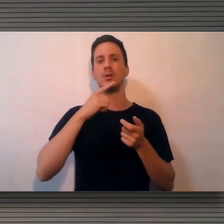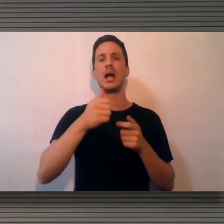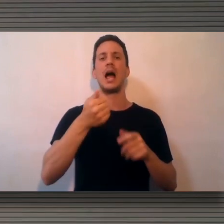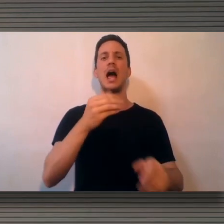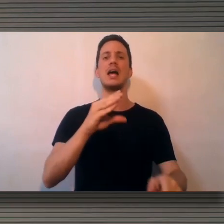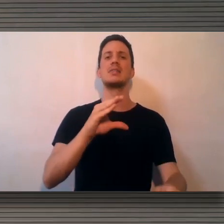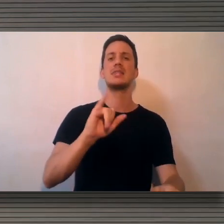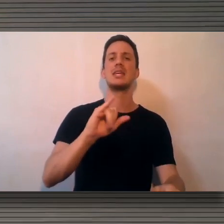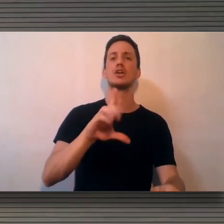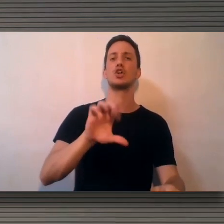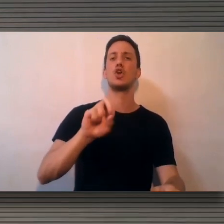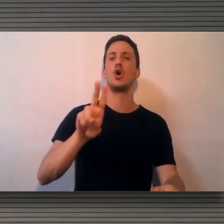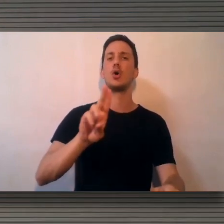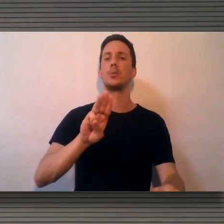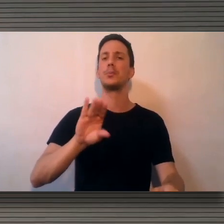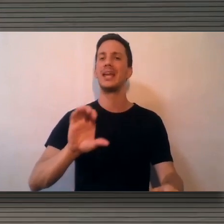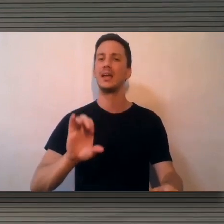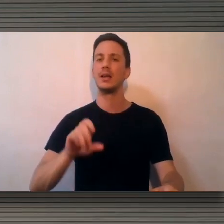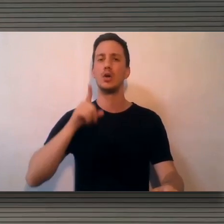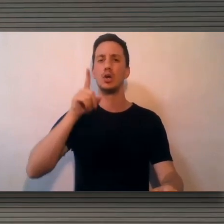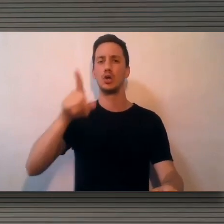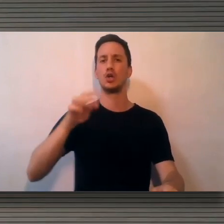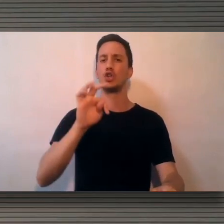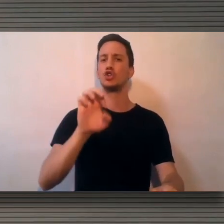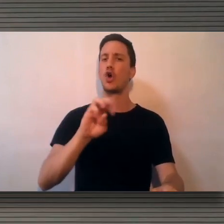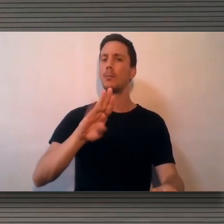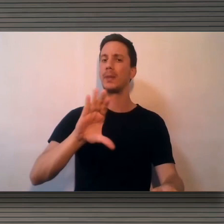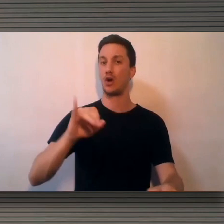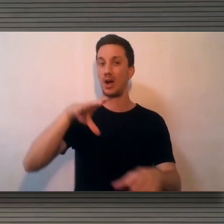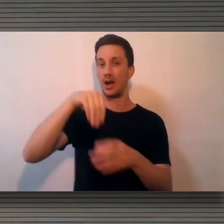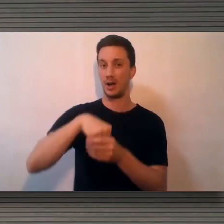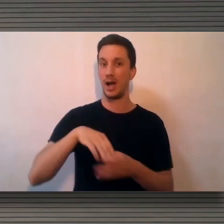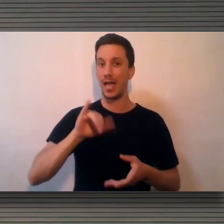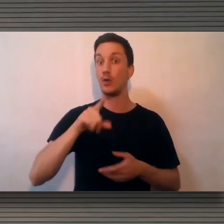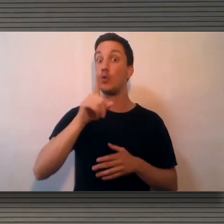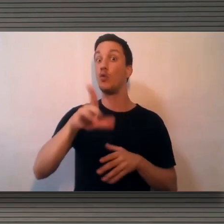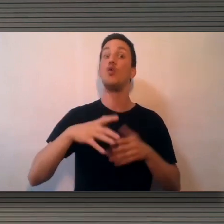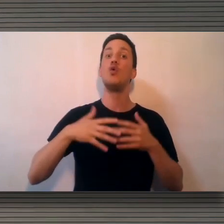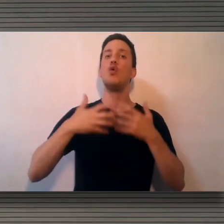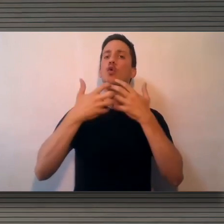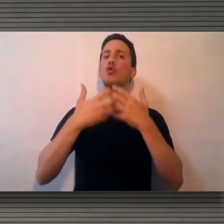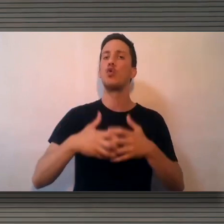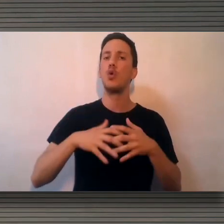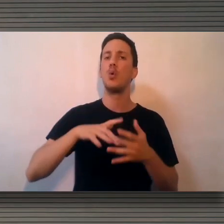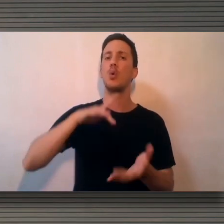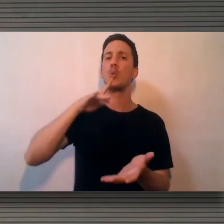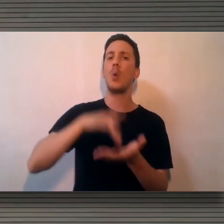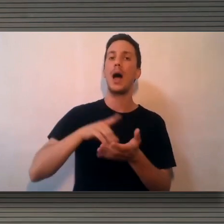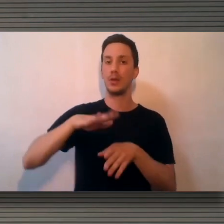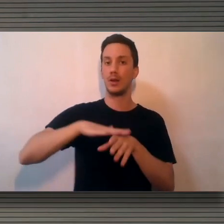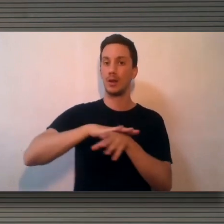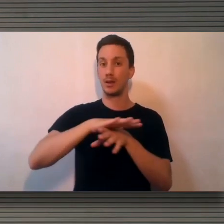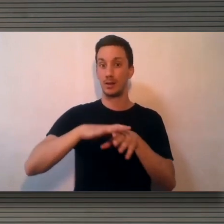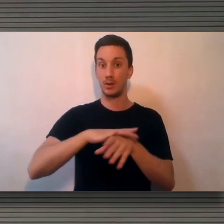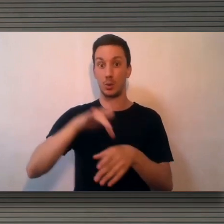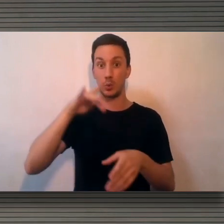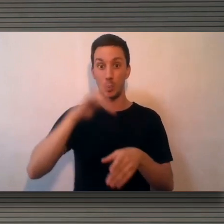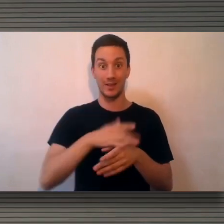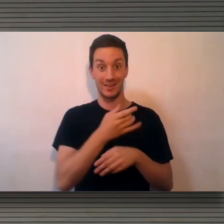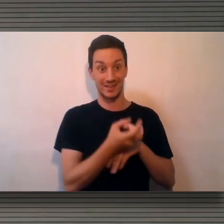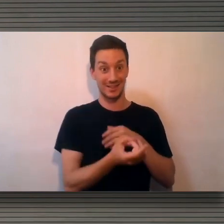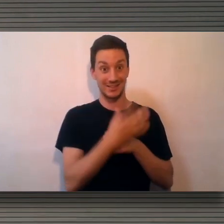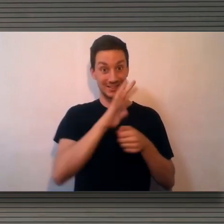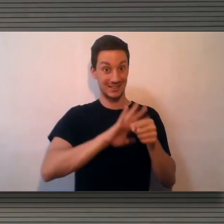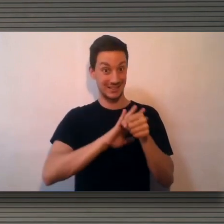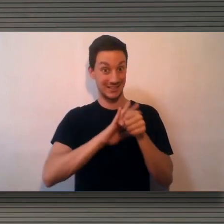aciclovir tópico, ¿no? Pero esto solo funciona cuando lo aplicas antes de que aparezca la